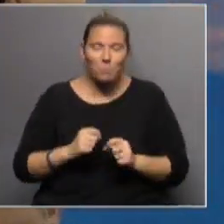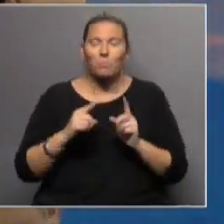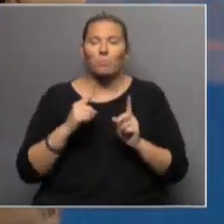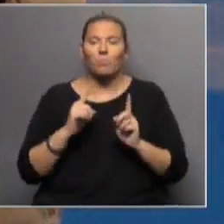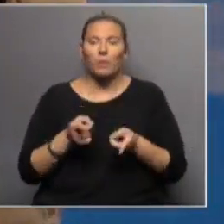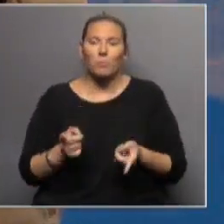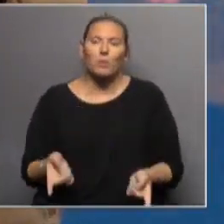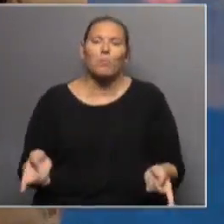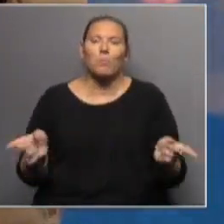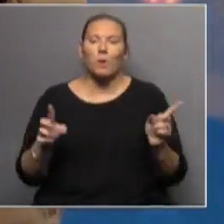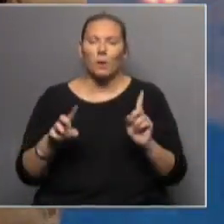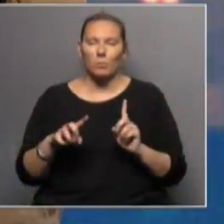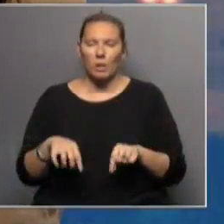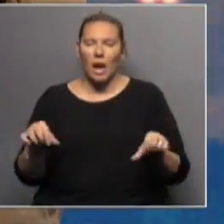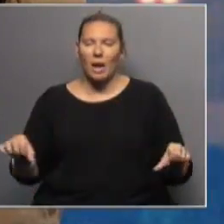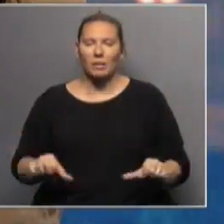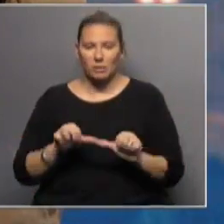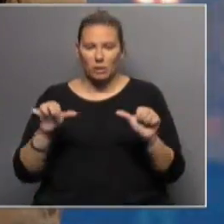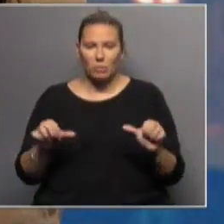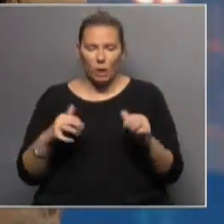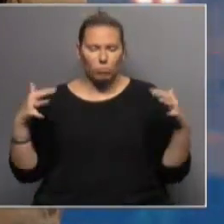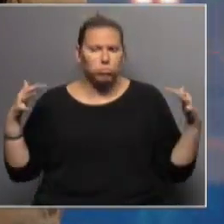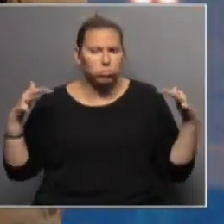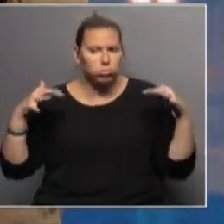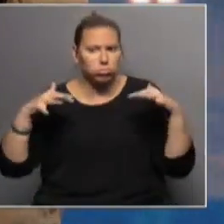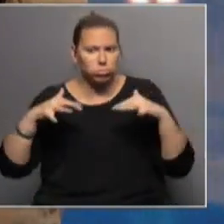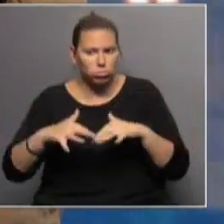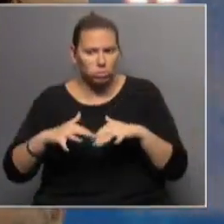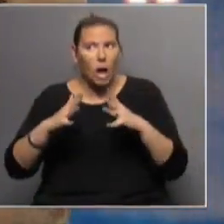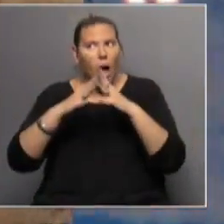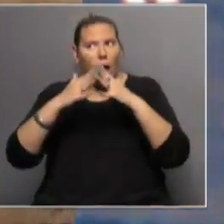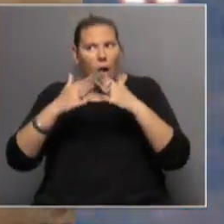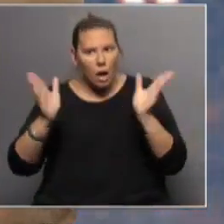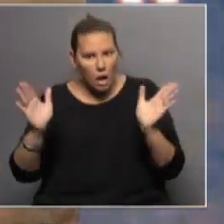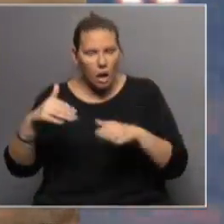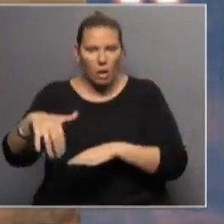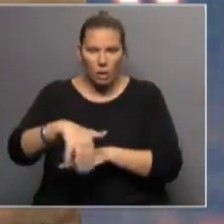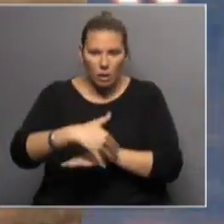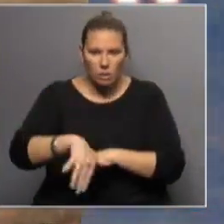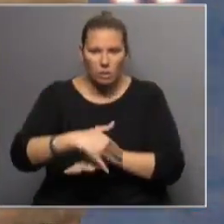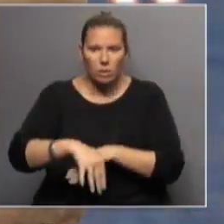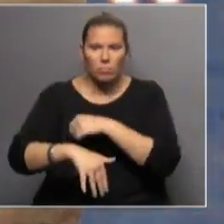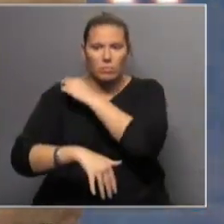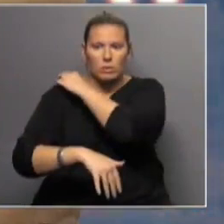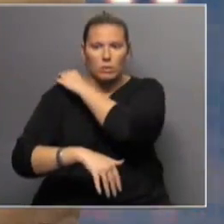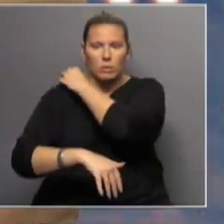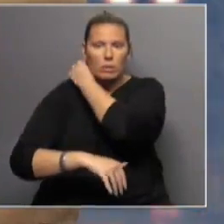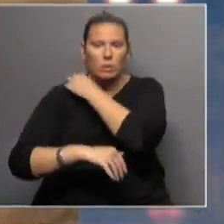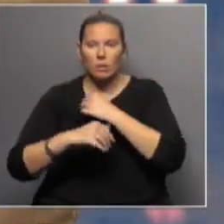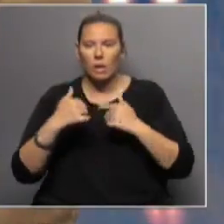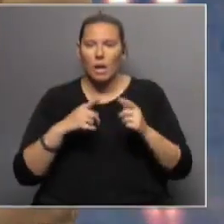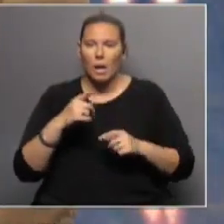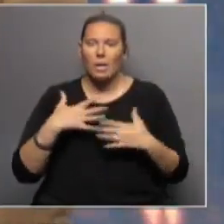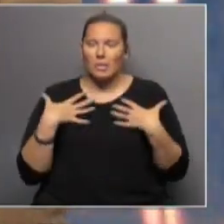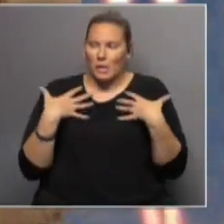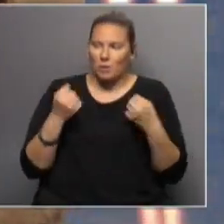es volver con una actividad muy masiva, al aire libre, y que, ¿cómo decir?, rebosa salud, porque gente